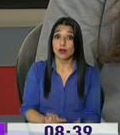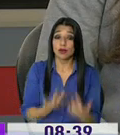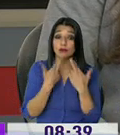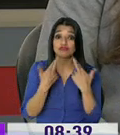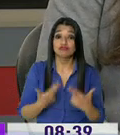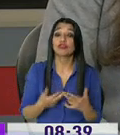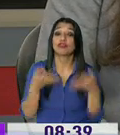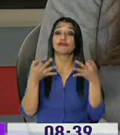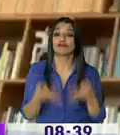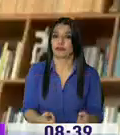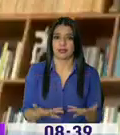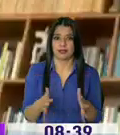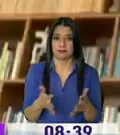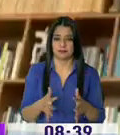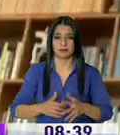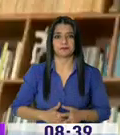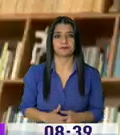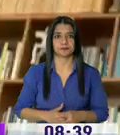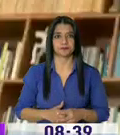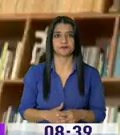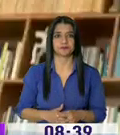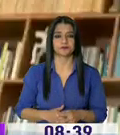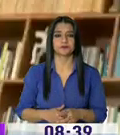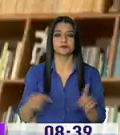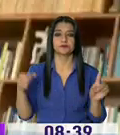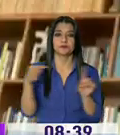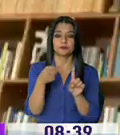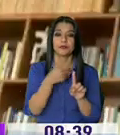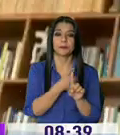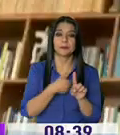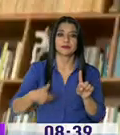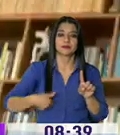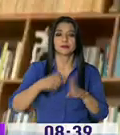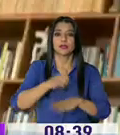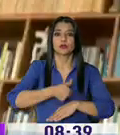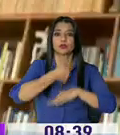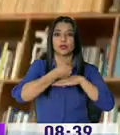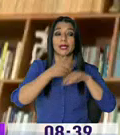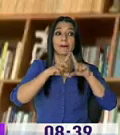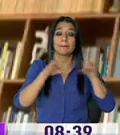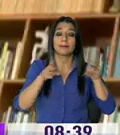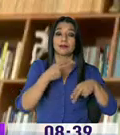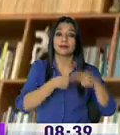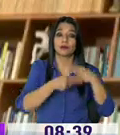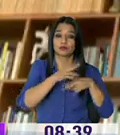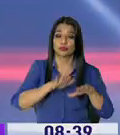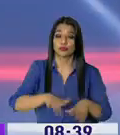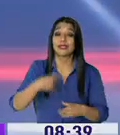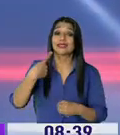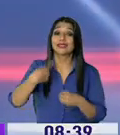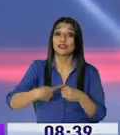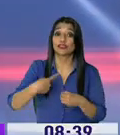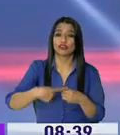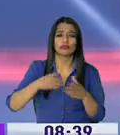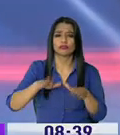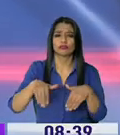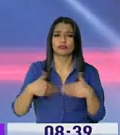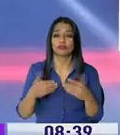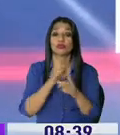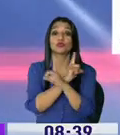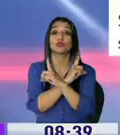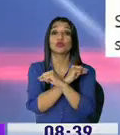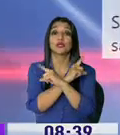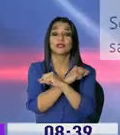confirmado. Se había comprometido. El anuncio lo hizo el presidente de la Cámara de Comercio de Quito, Patricio Alarcón, a través de su cuenta de